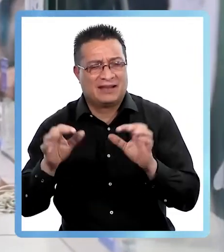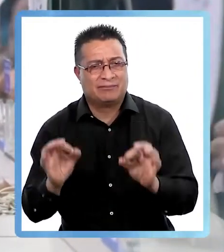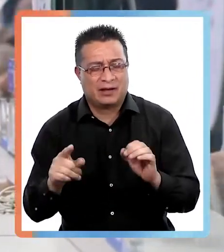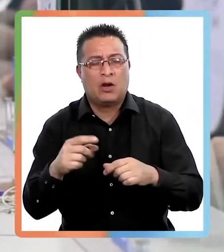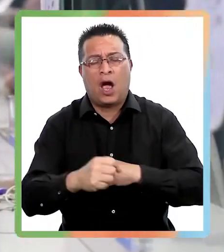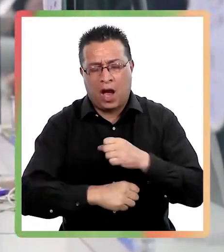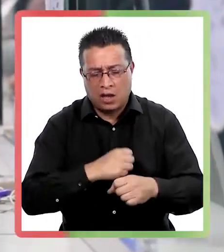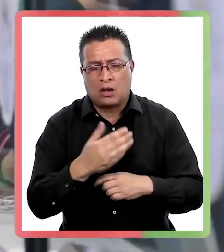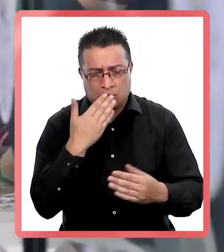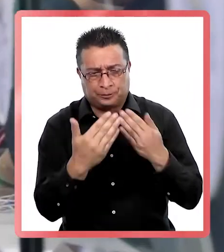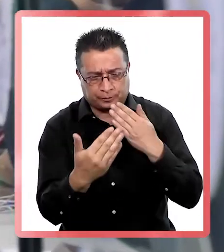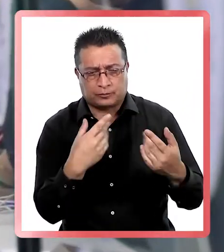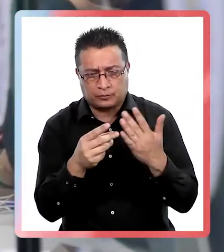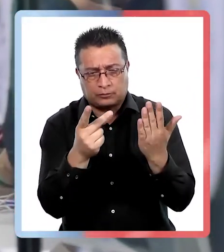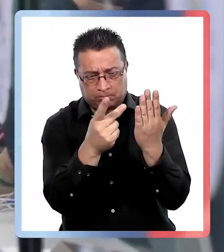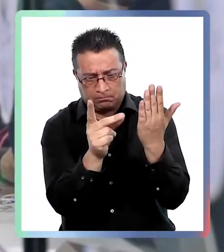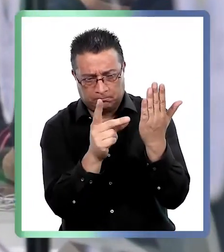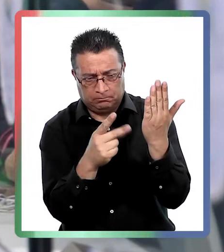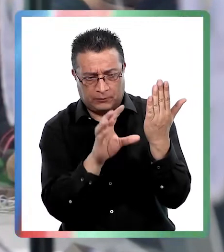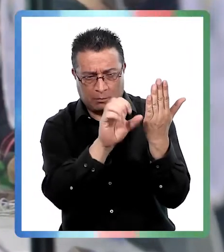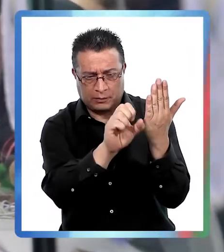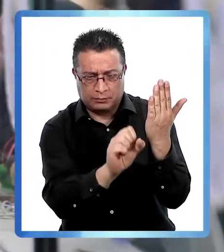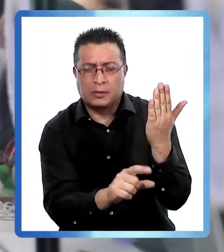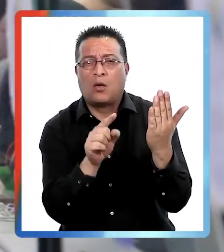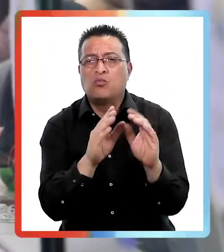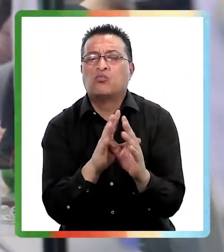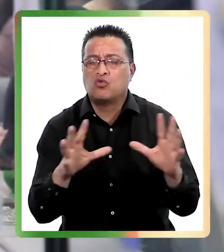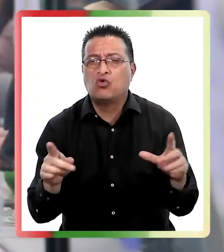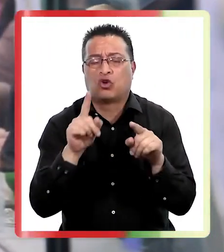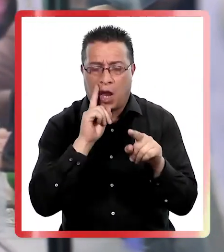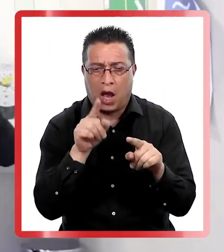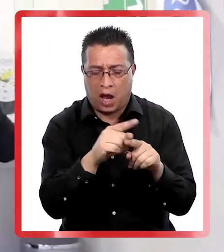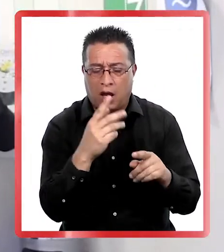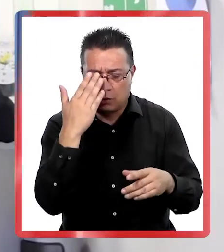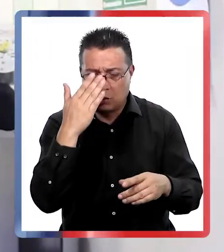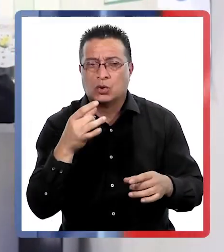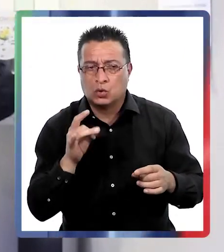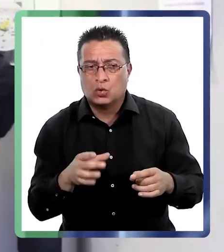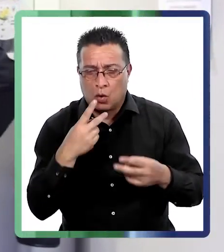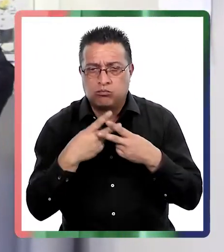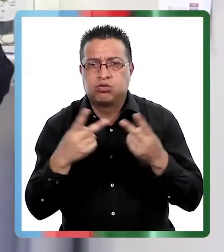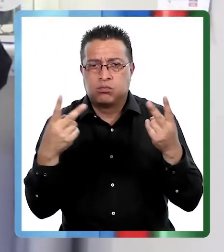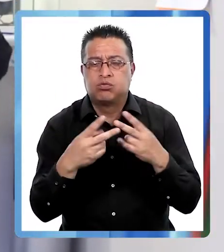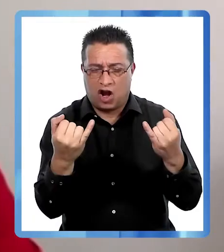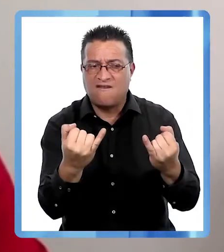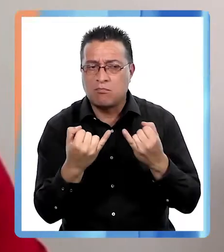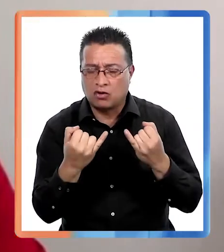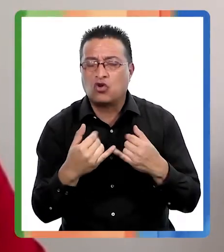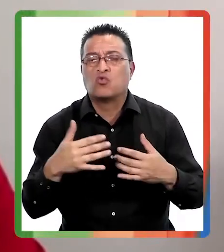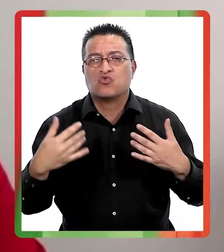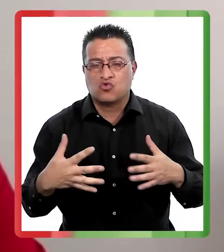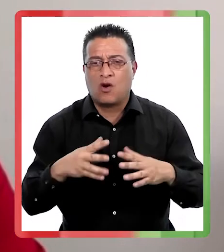en esta discusión, hemos tenido diagnósticos que han sido sumamente severos y dolorosos cuando se empezaron a conocer más públicamente los datos